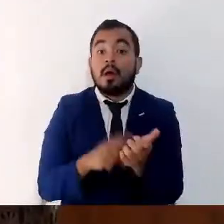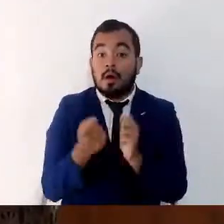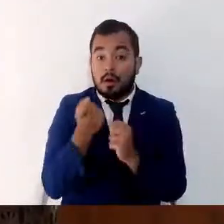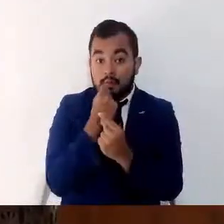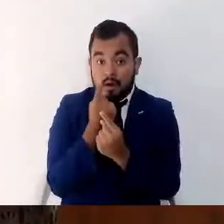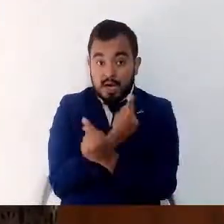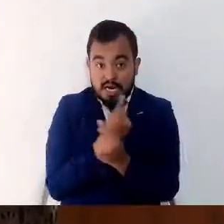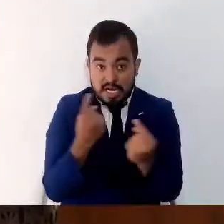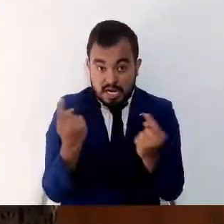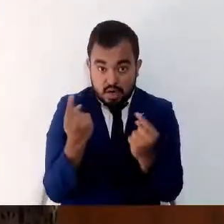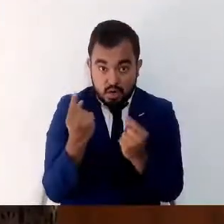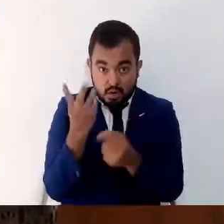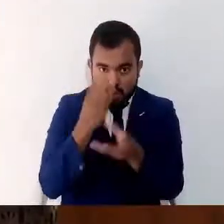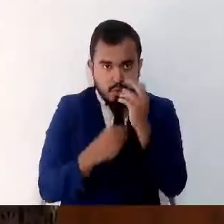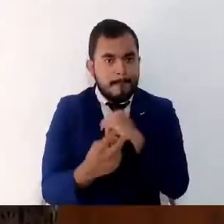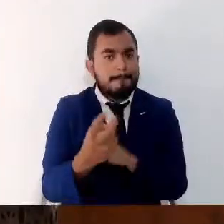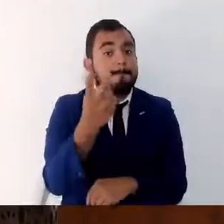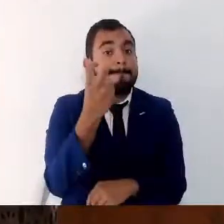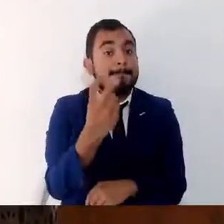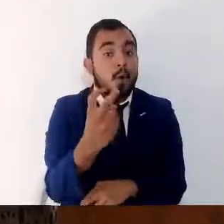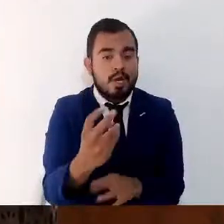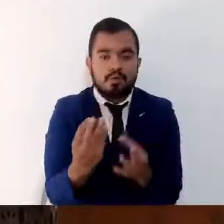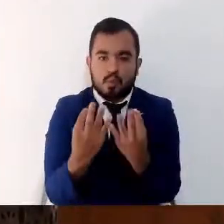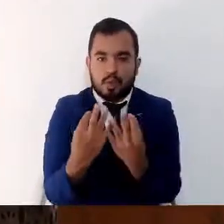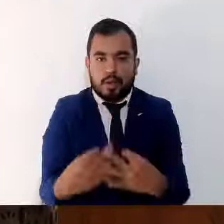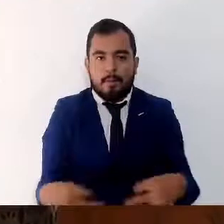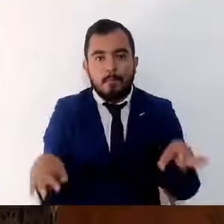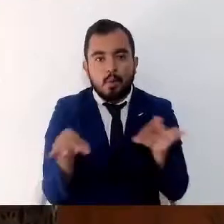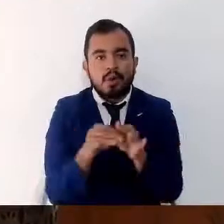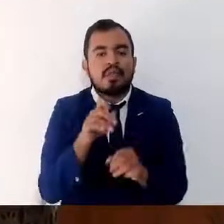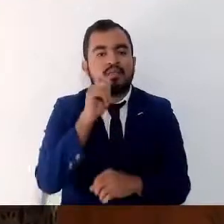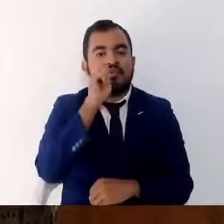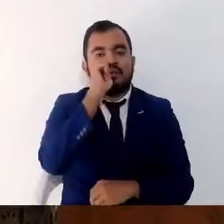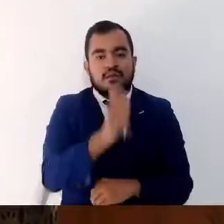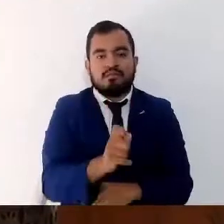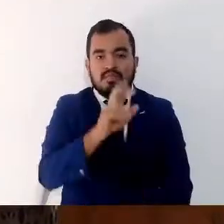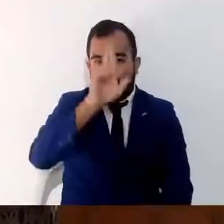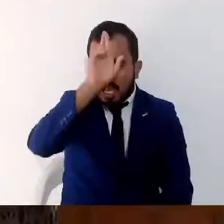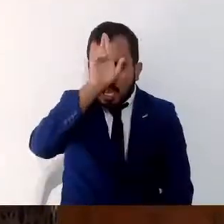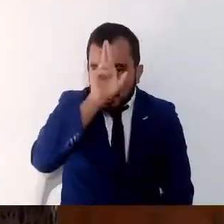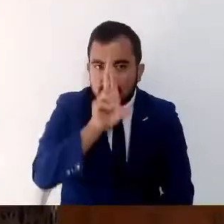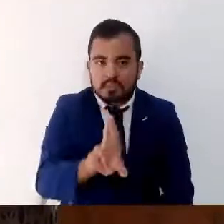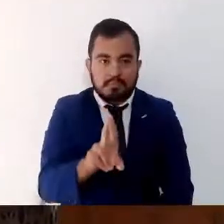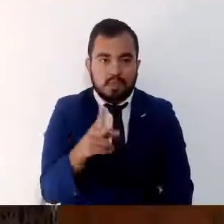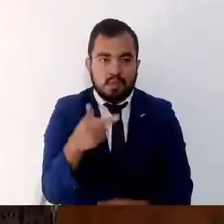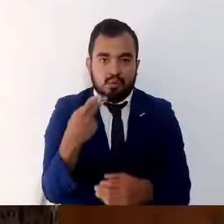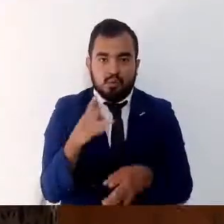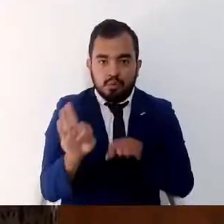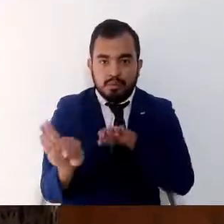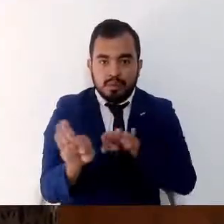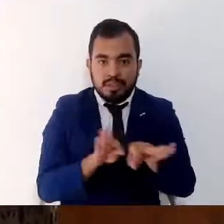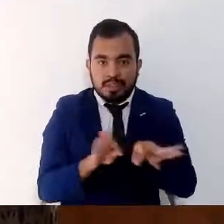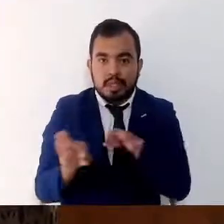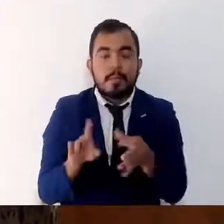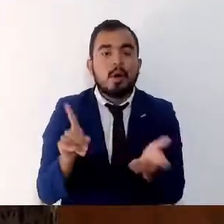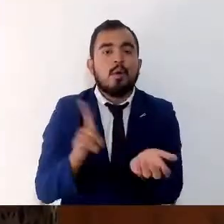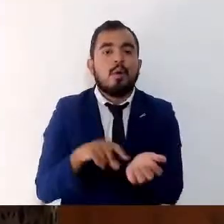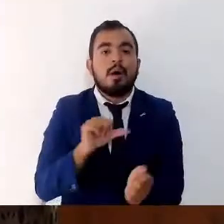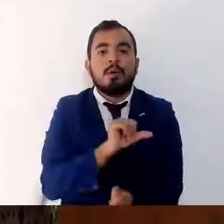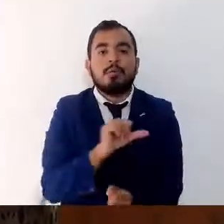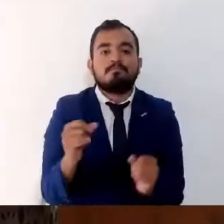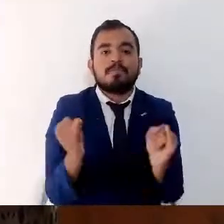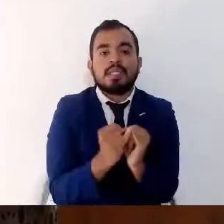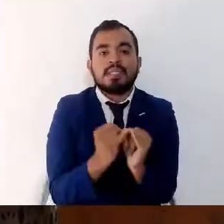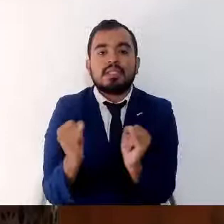ello, es importante fomentar el respeto al trabajo que se lleva a cabo en las instituciones